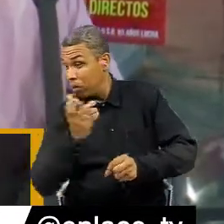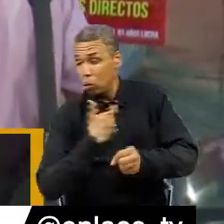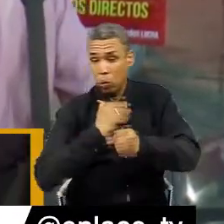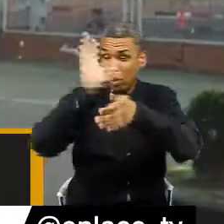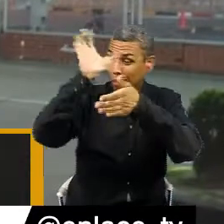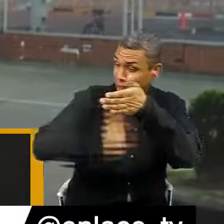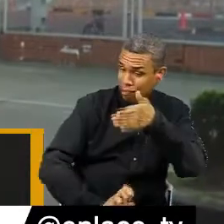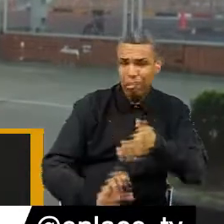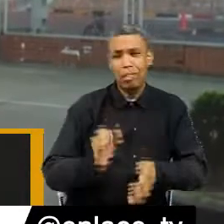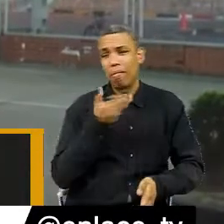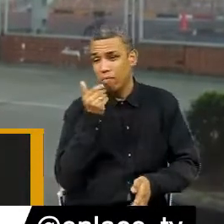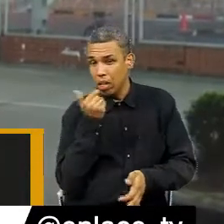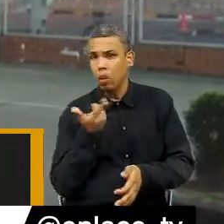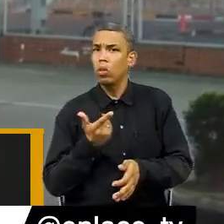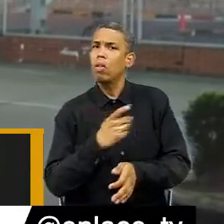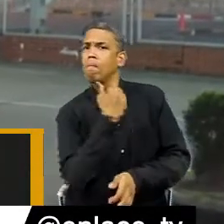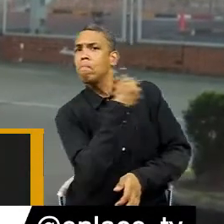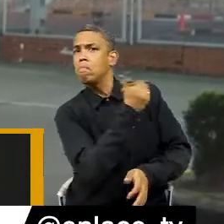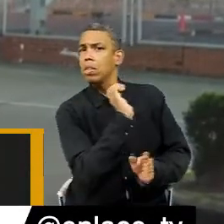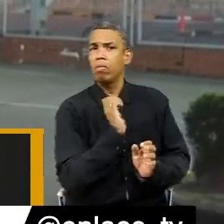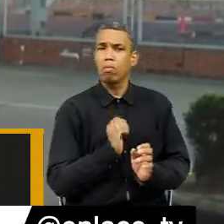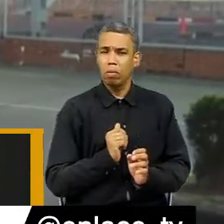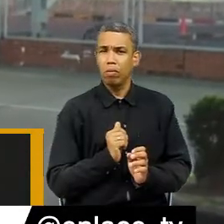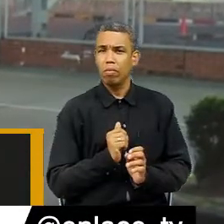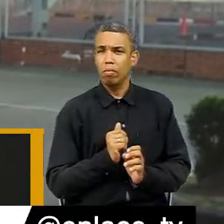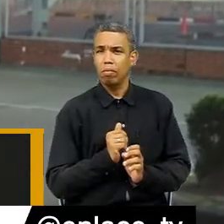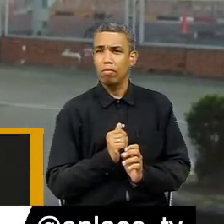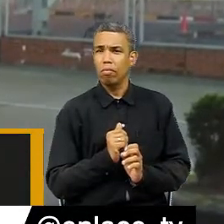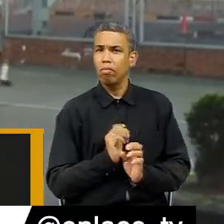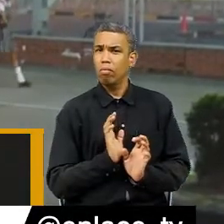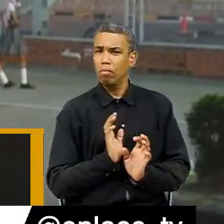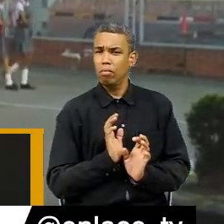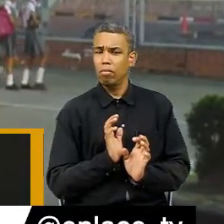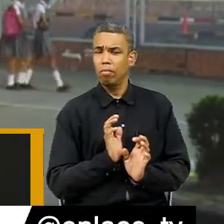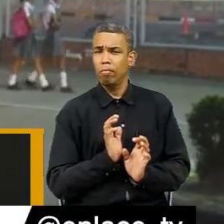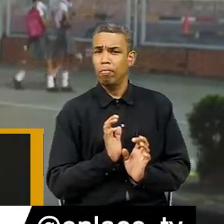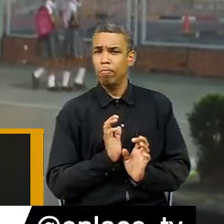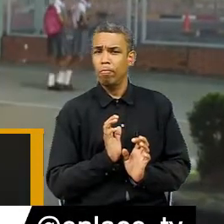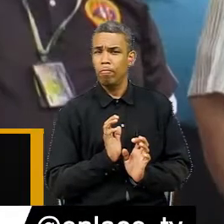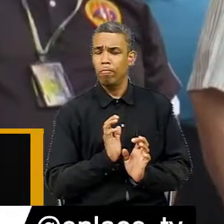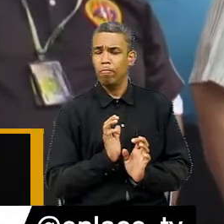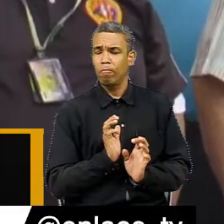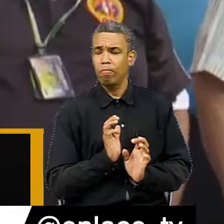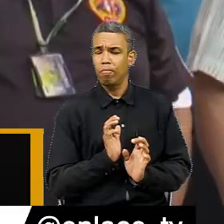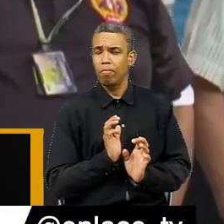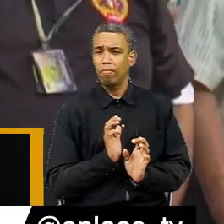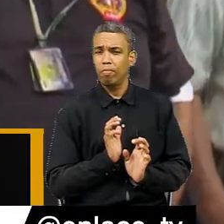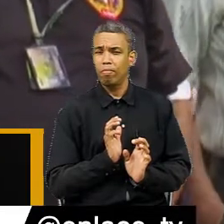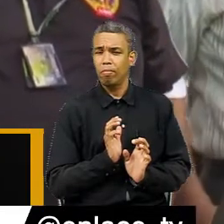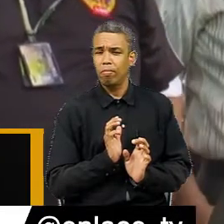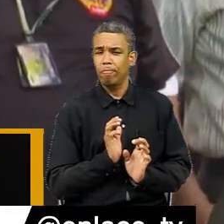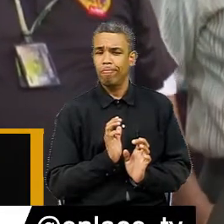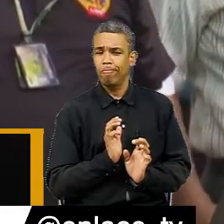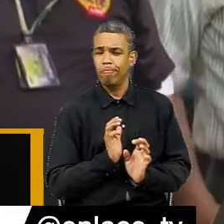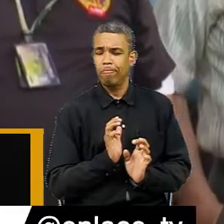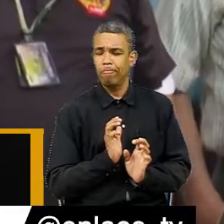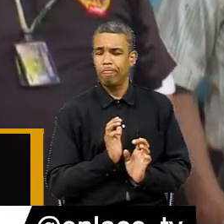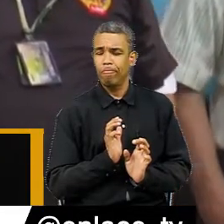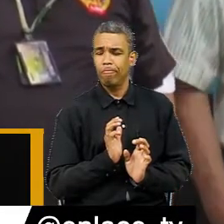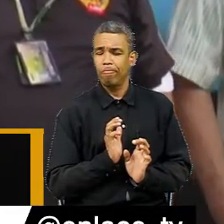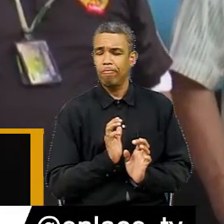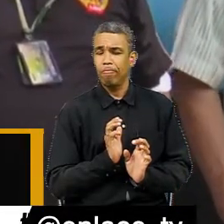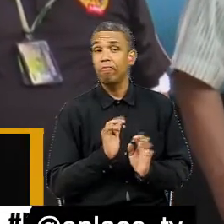y consideramos con esto se va a atentar con los acuerdos que se ha hecho con esta organización sindical, con las comunidades, y va a terminar deteriorando pues nuestro servicio